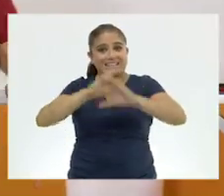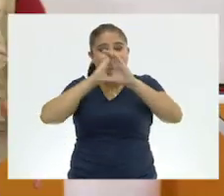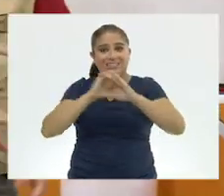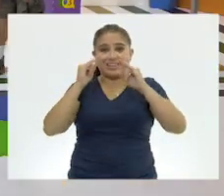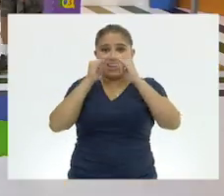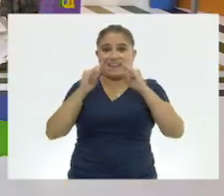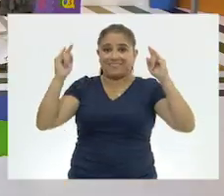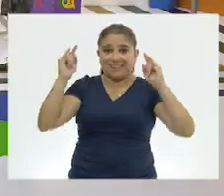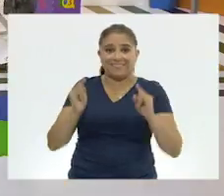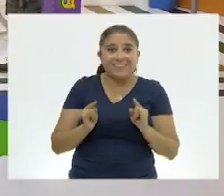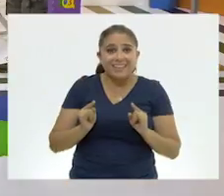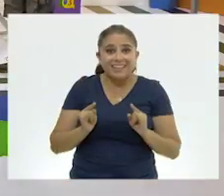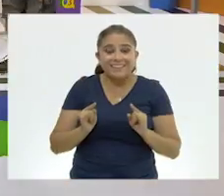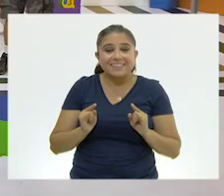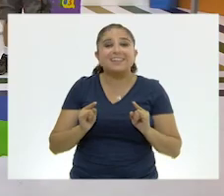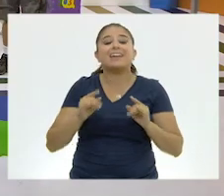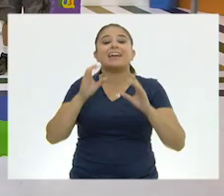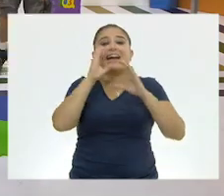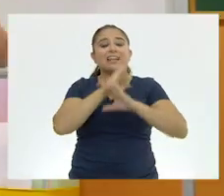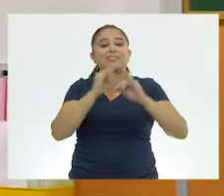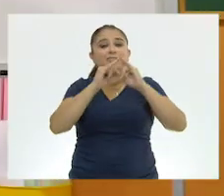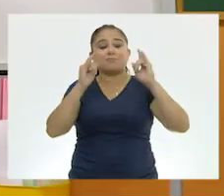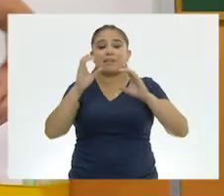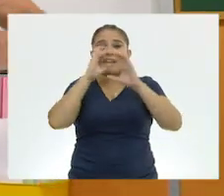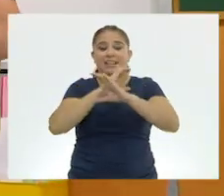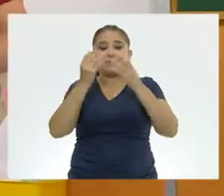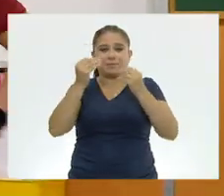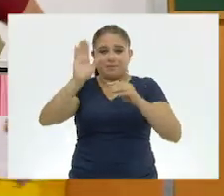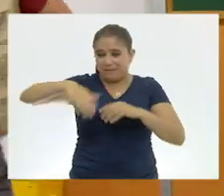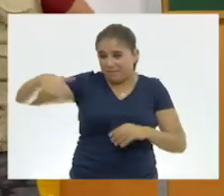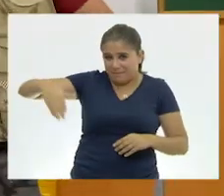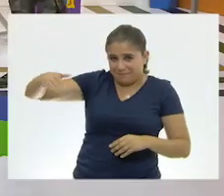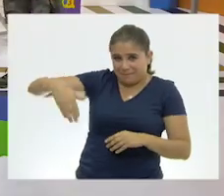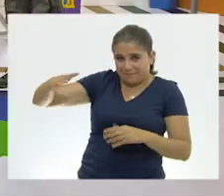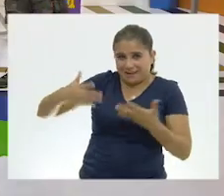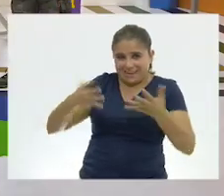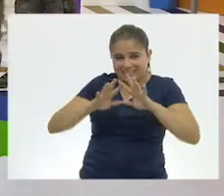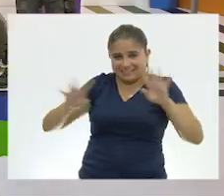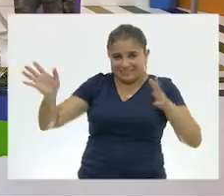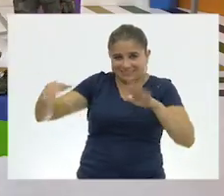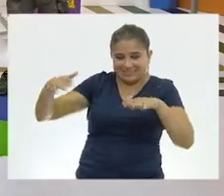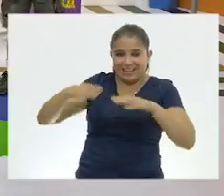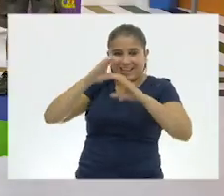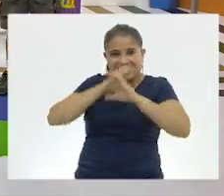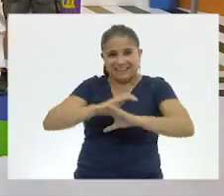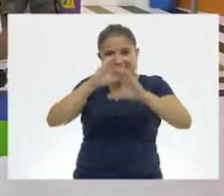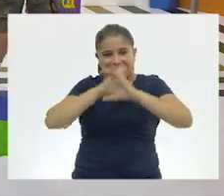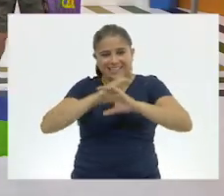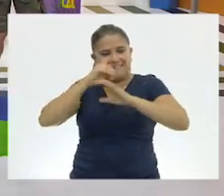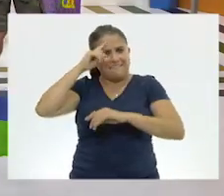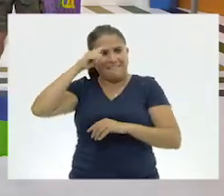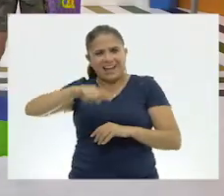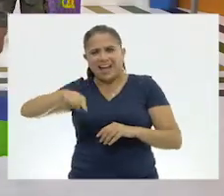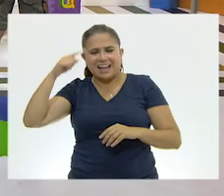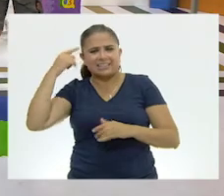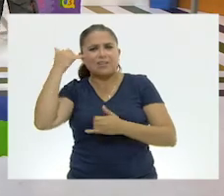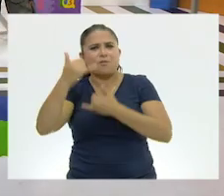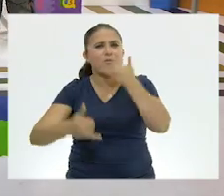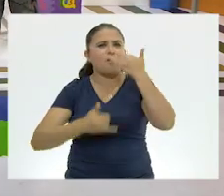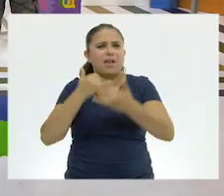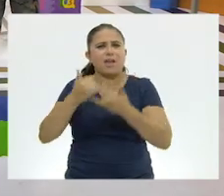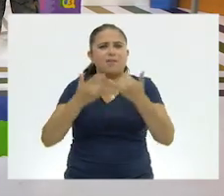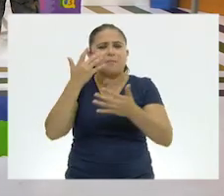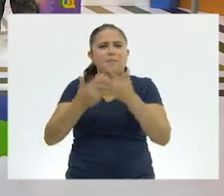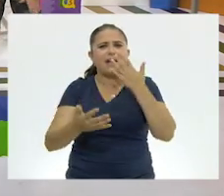campamento? ¡Sí! Una canción que se canta mucho en el campamento. Véngase, véngase para acá adelante. Vamos a cantar. Es muy fácil. Es un juego de